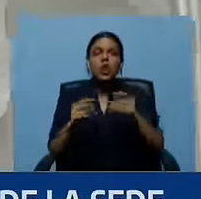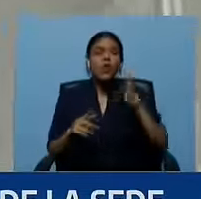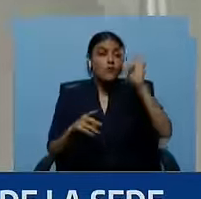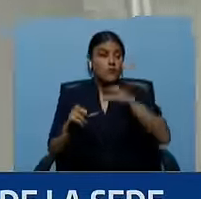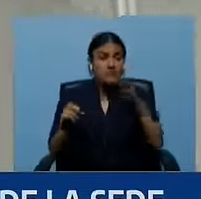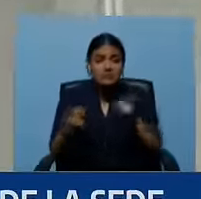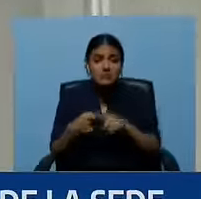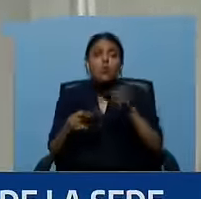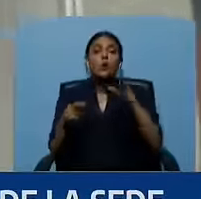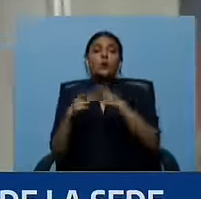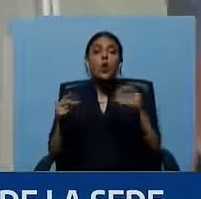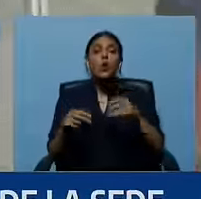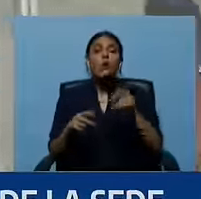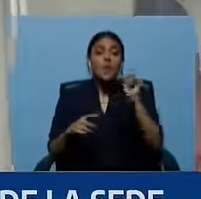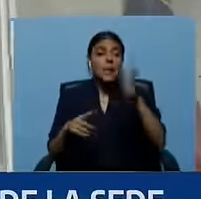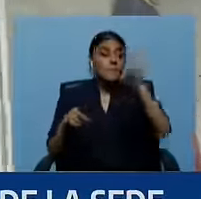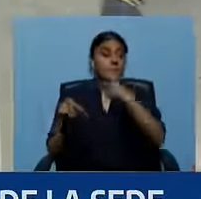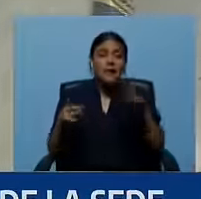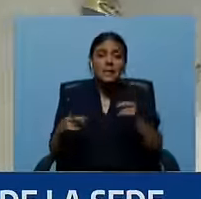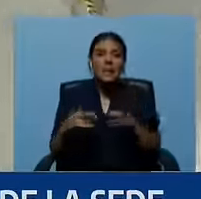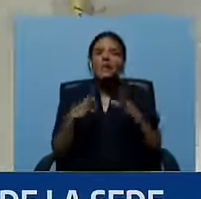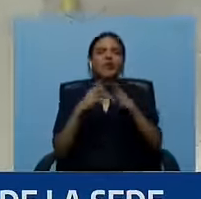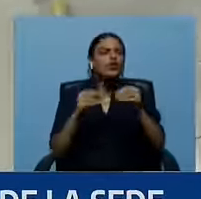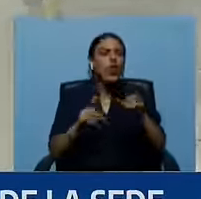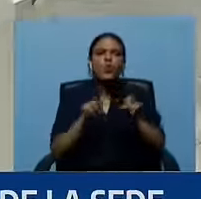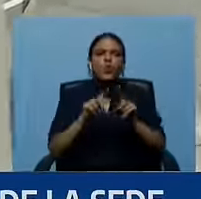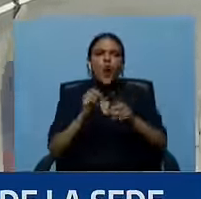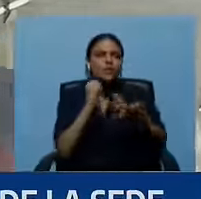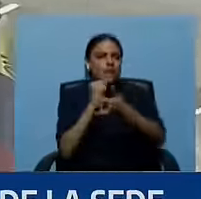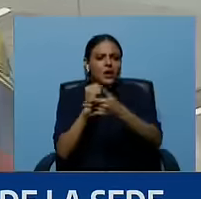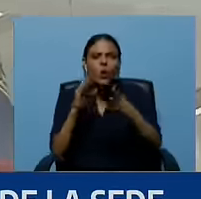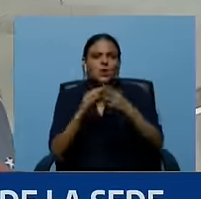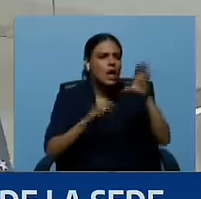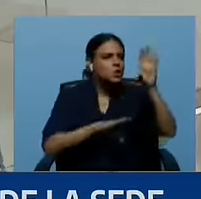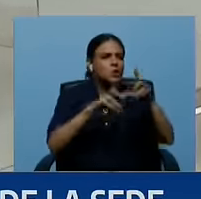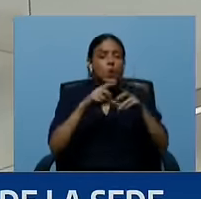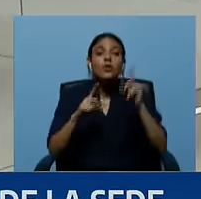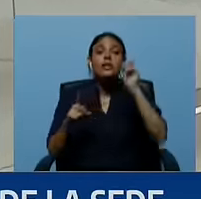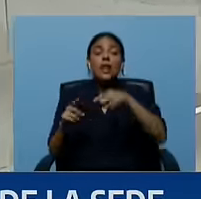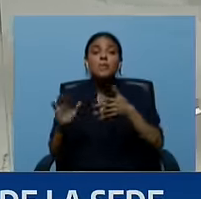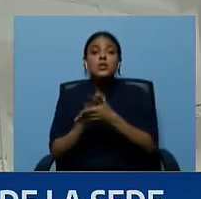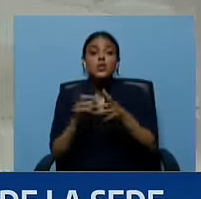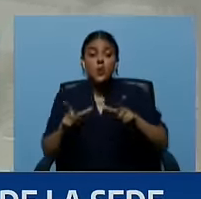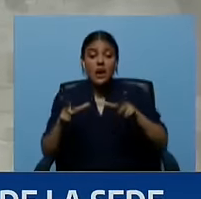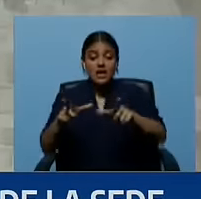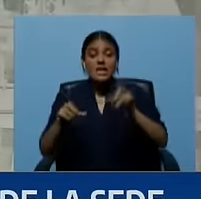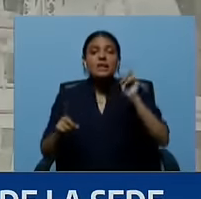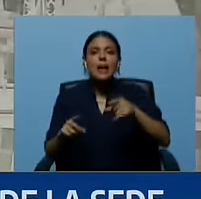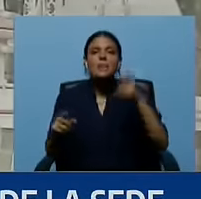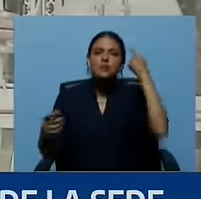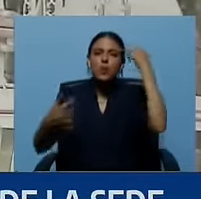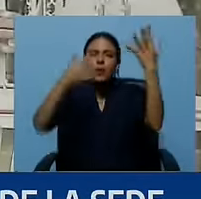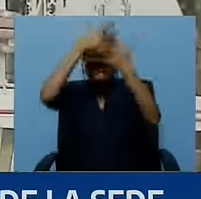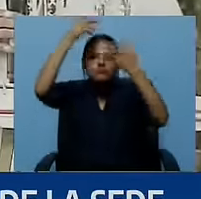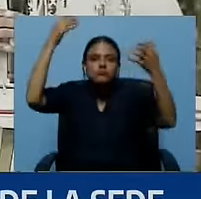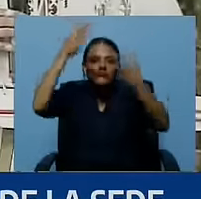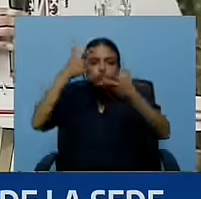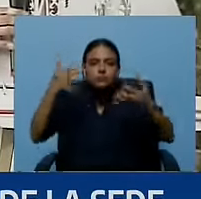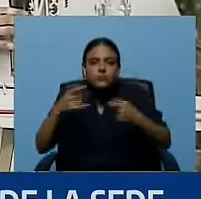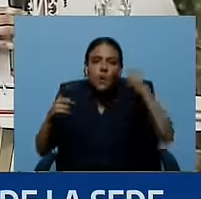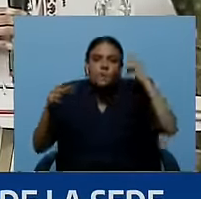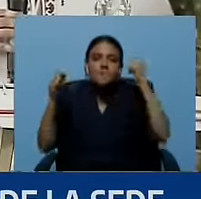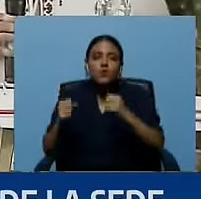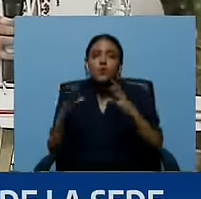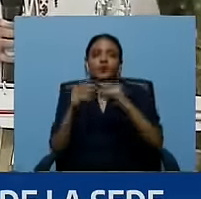matemática y la madre e inclusive una licenciatura en filosofía. ¿Ah, Alfred Nazaret?